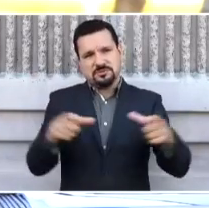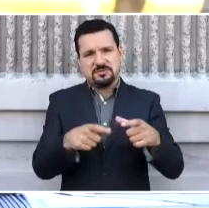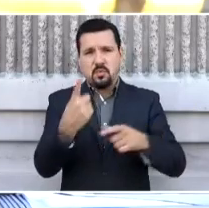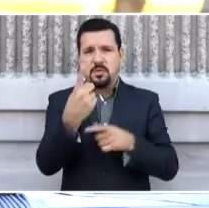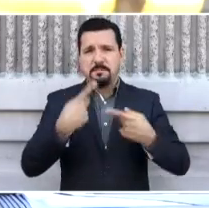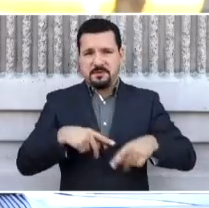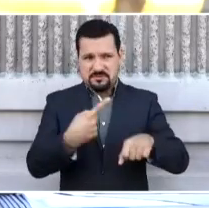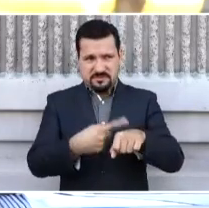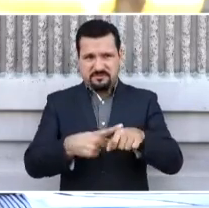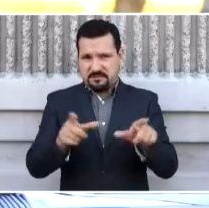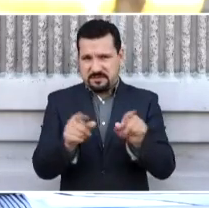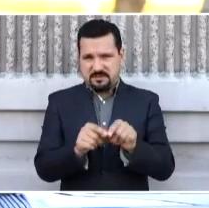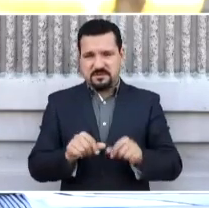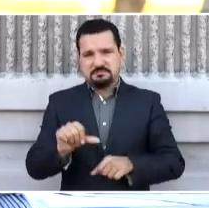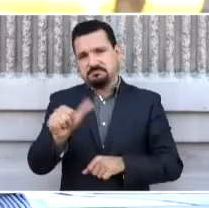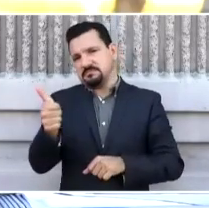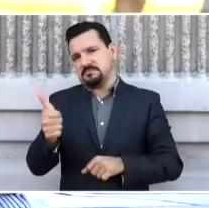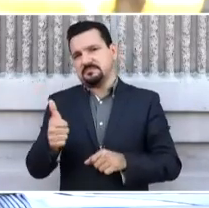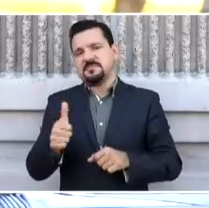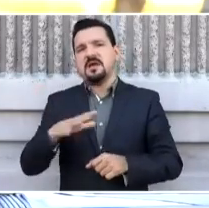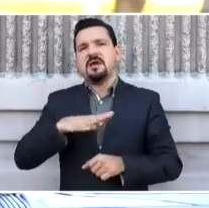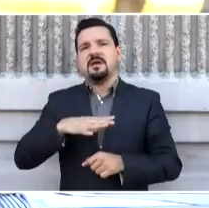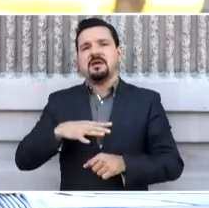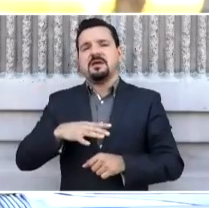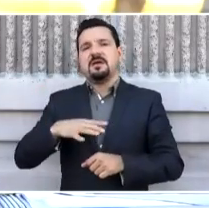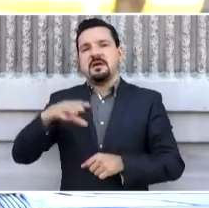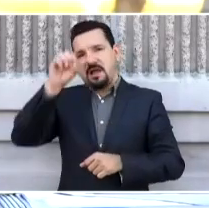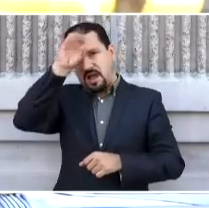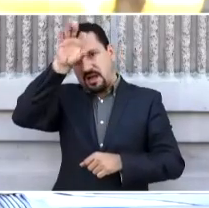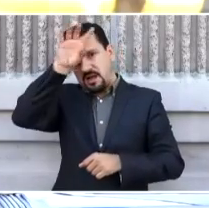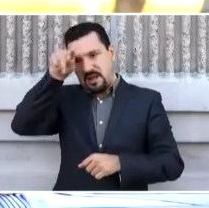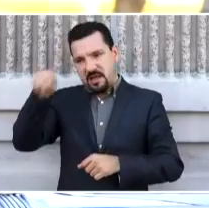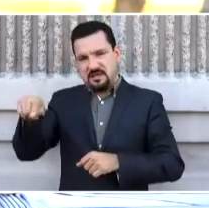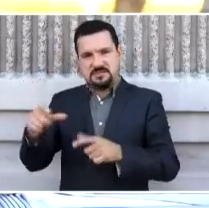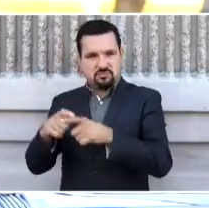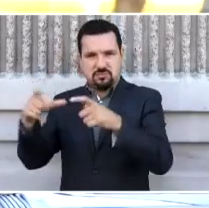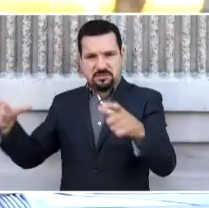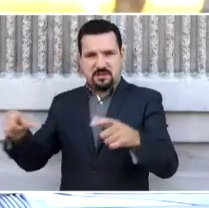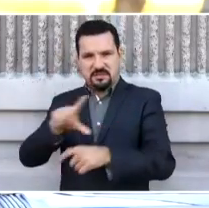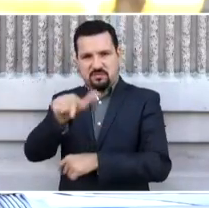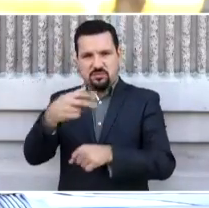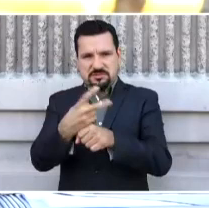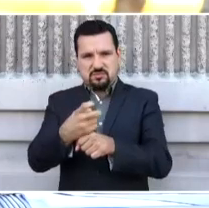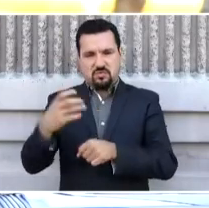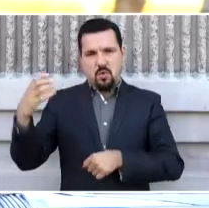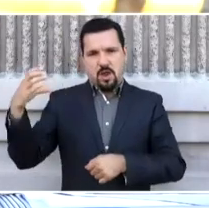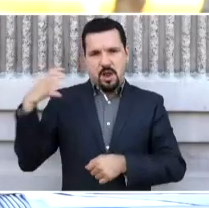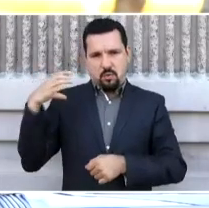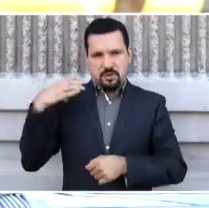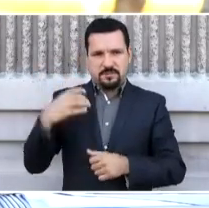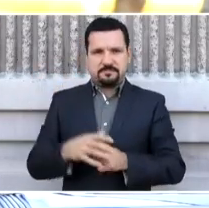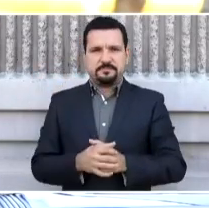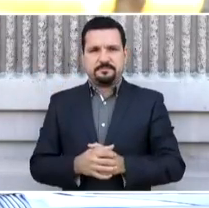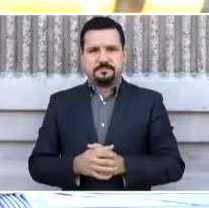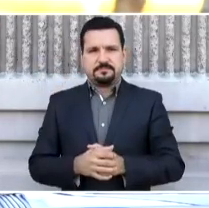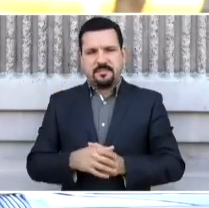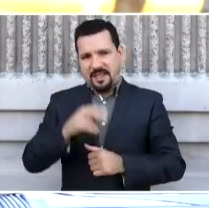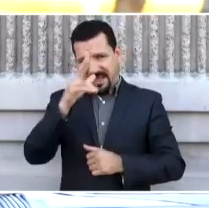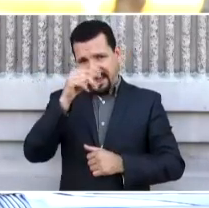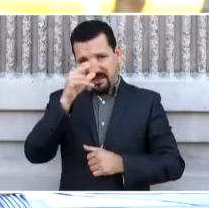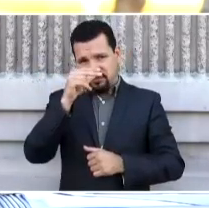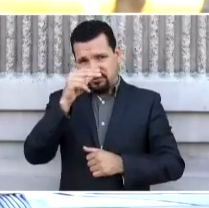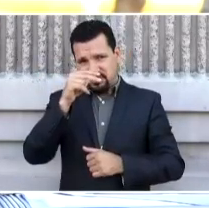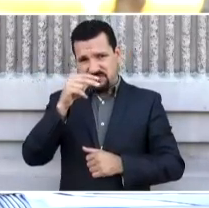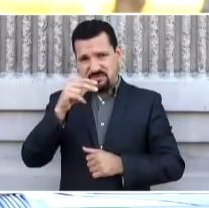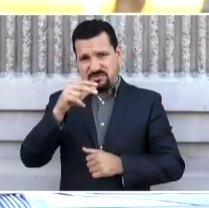caso. Pero luego dentro de los grandes está Cananea, ¿no? Y luego Caborca. Hermosillo